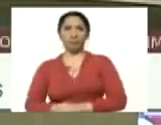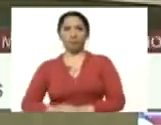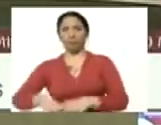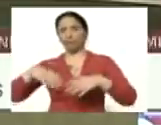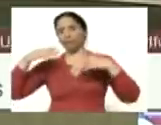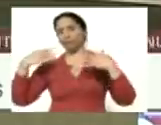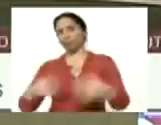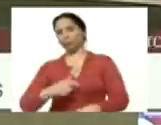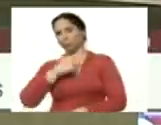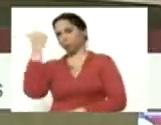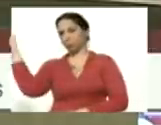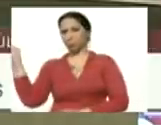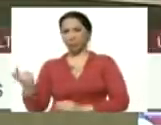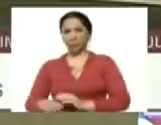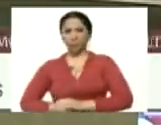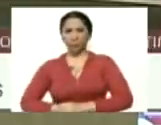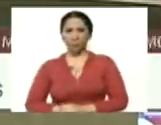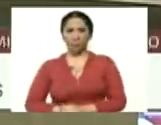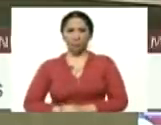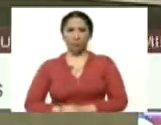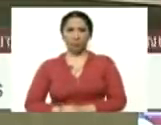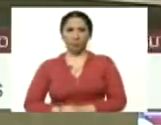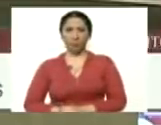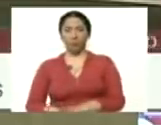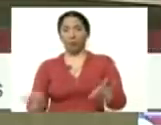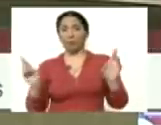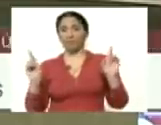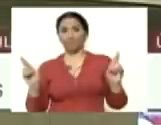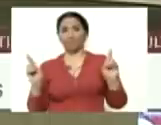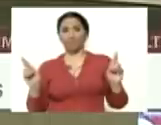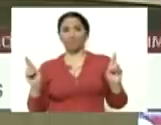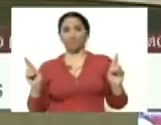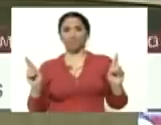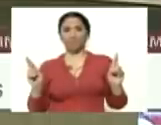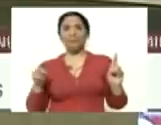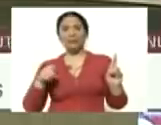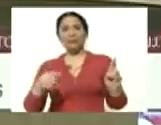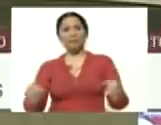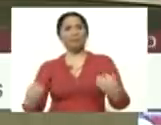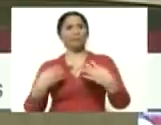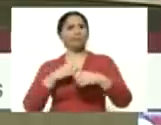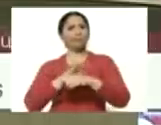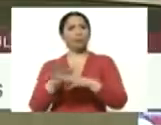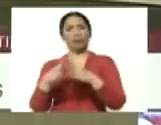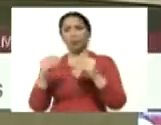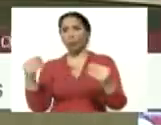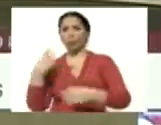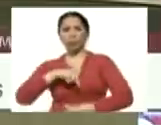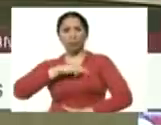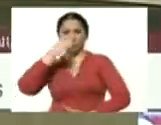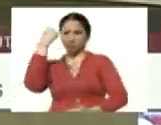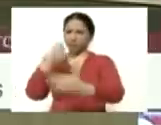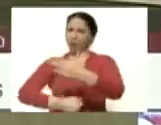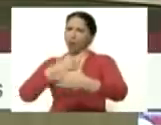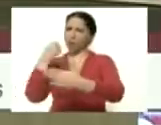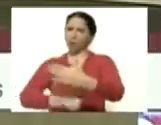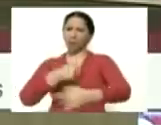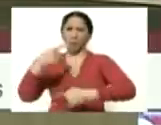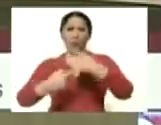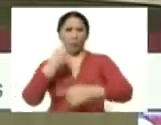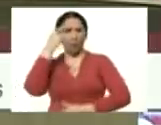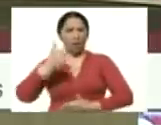Demasiada barbarie. Ojalá esta pandemia que todos y todas estamos enfrentando